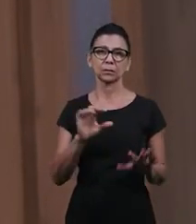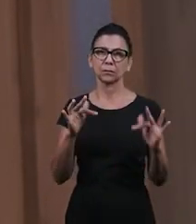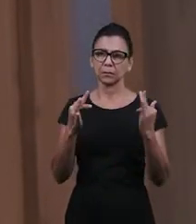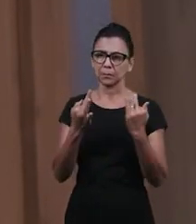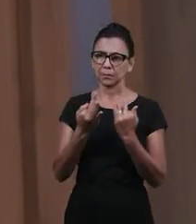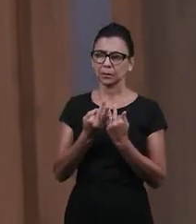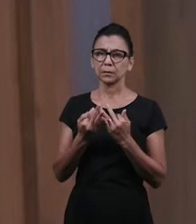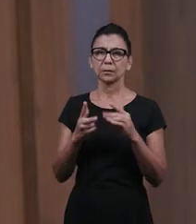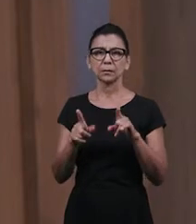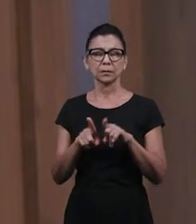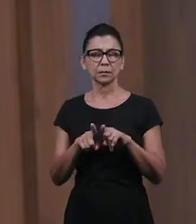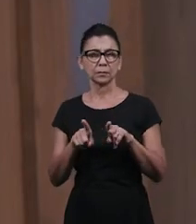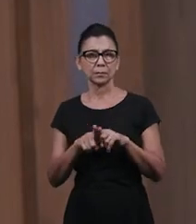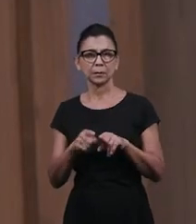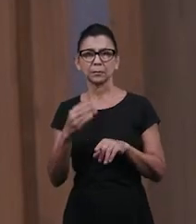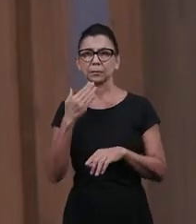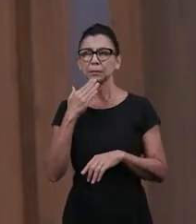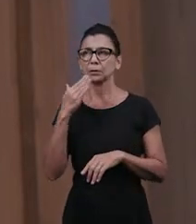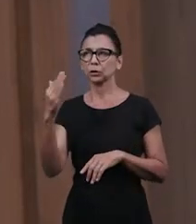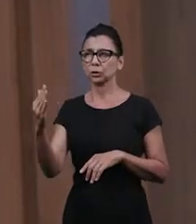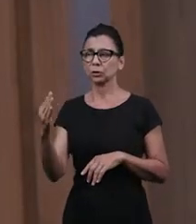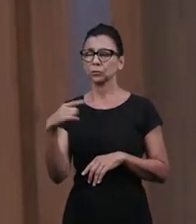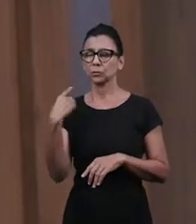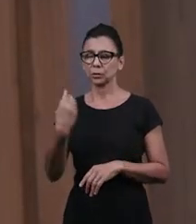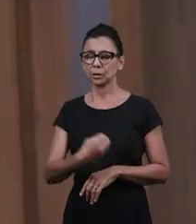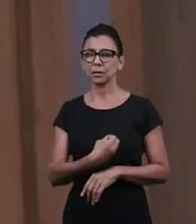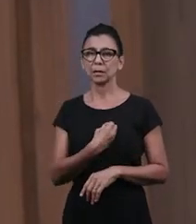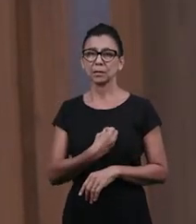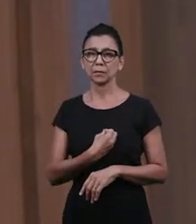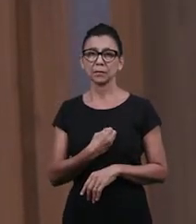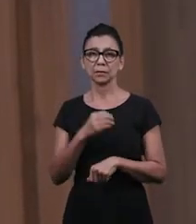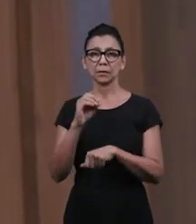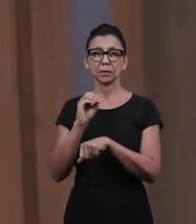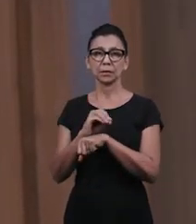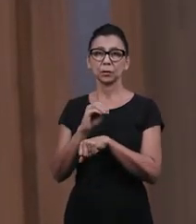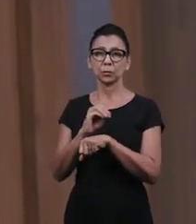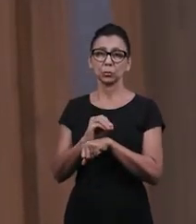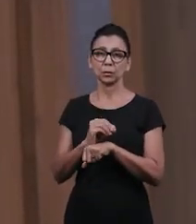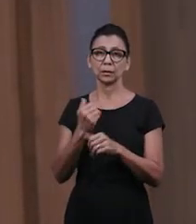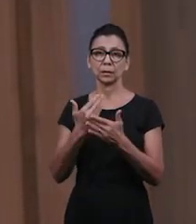nuestra familia. El Señor puede estar protegiendo nuestras vidas